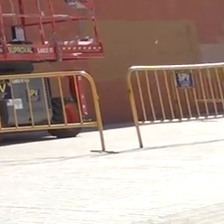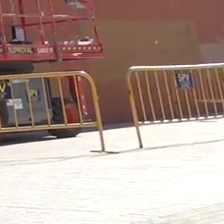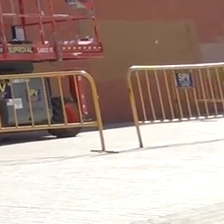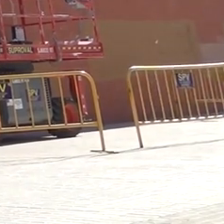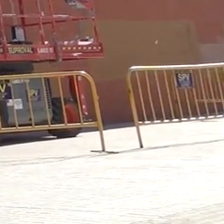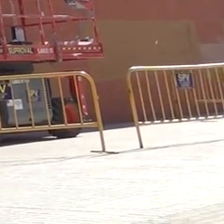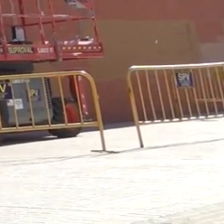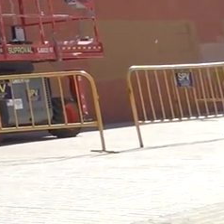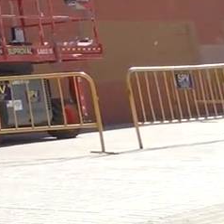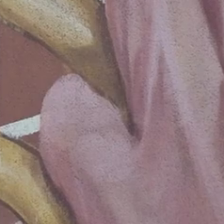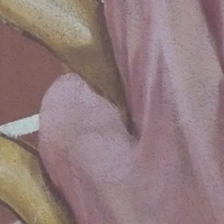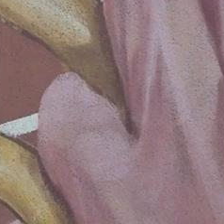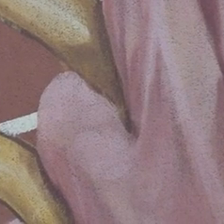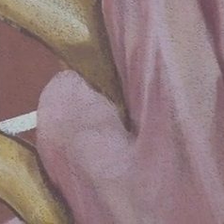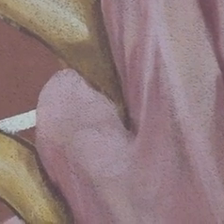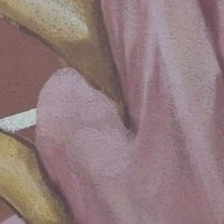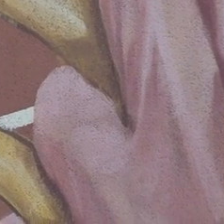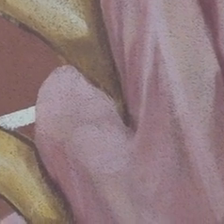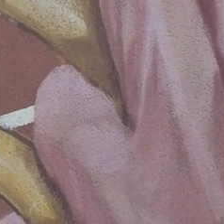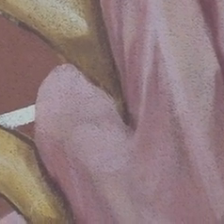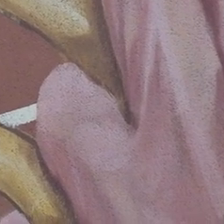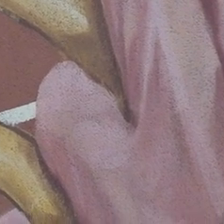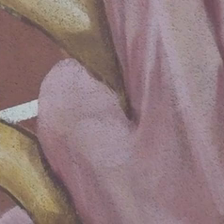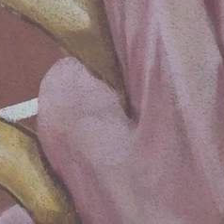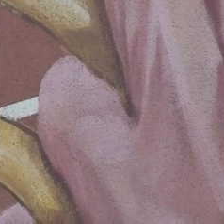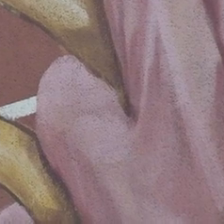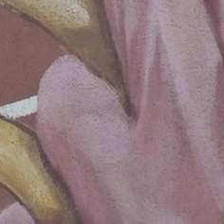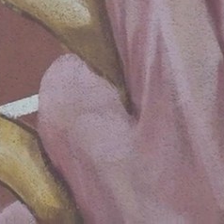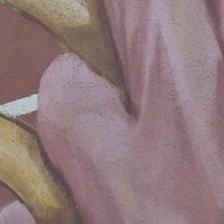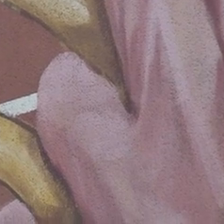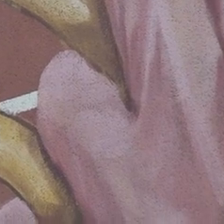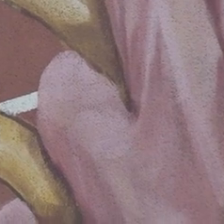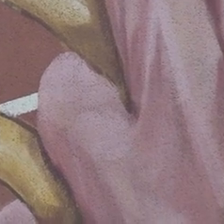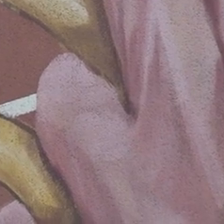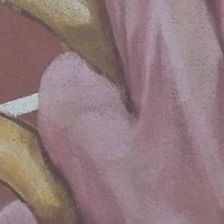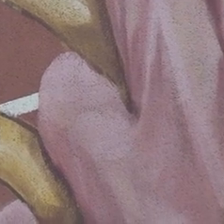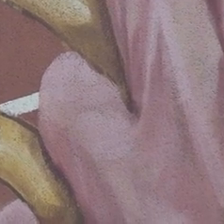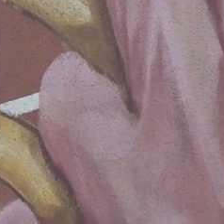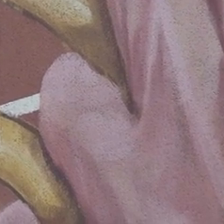www.doresciencia.upv.doresciencia.upv.es.doresciencia